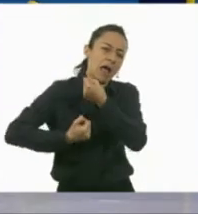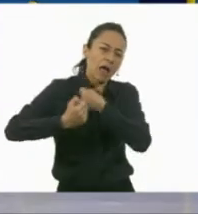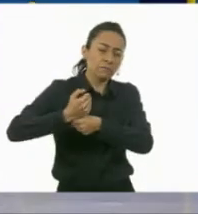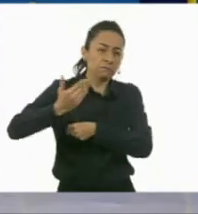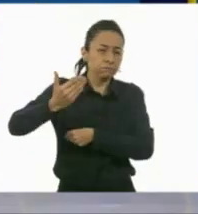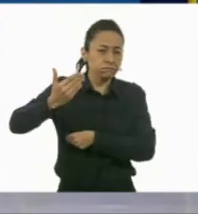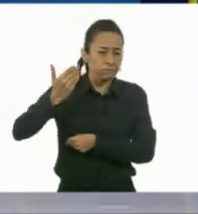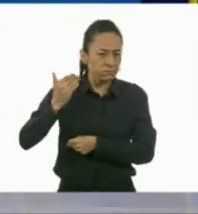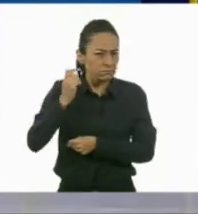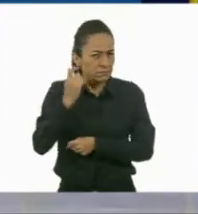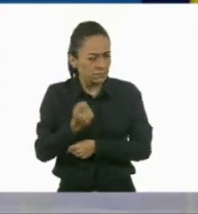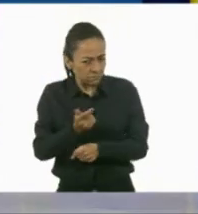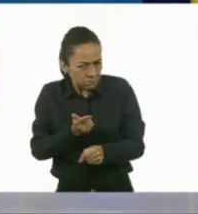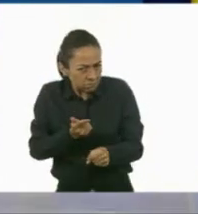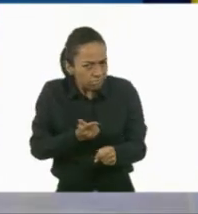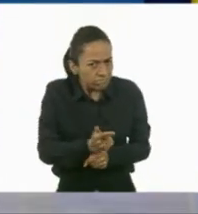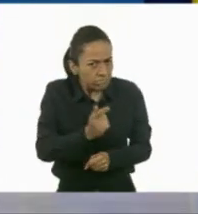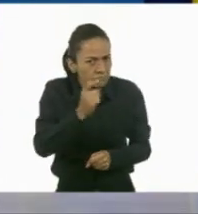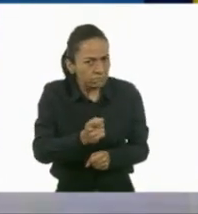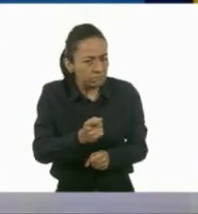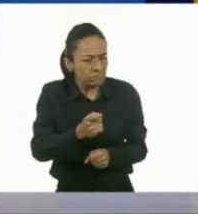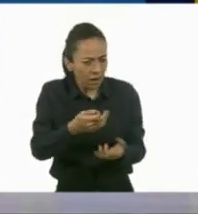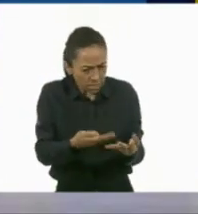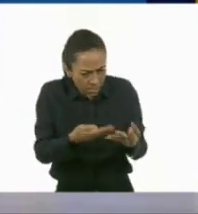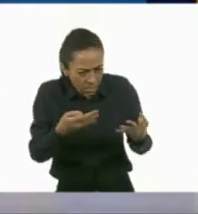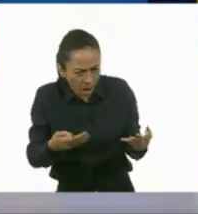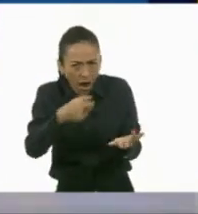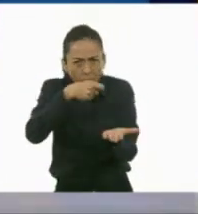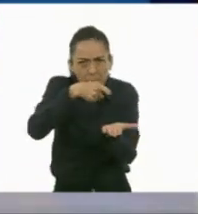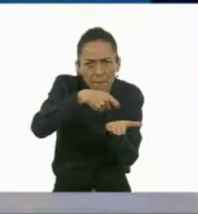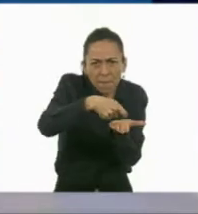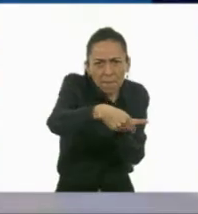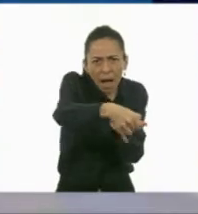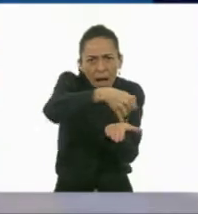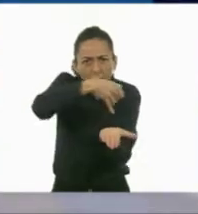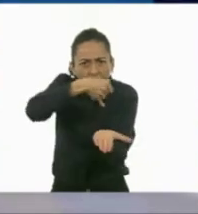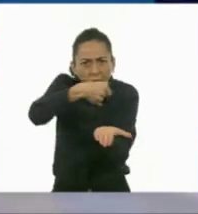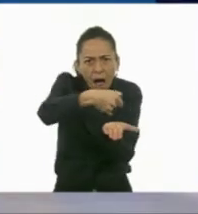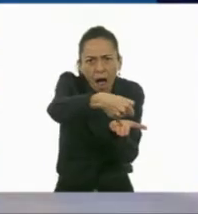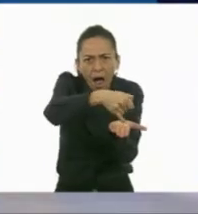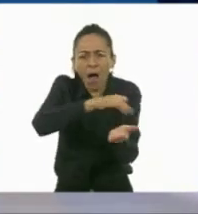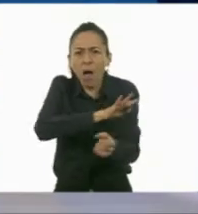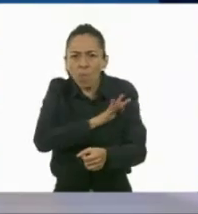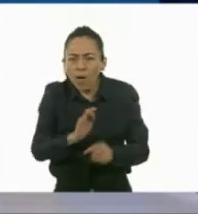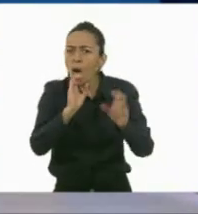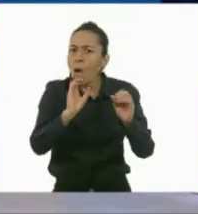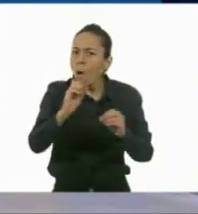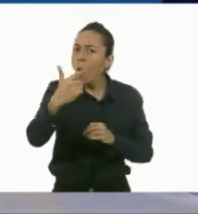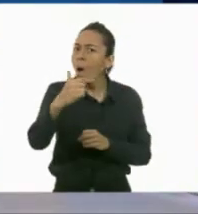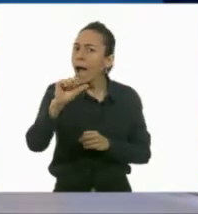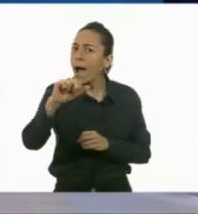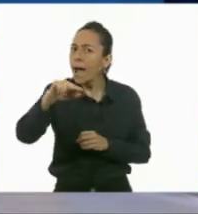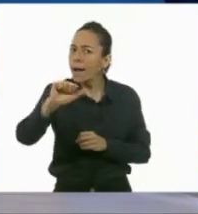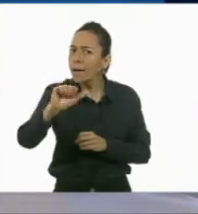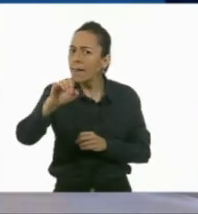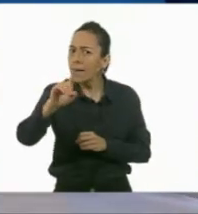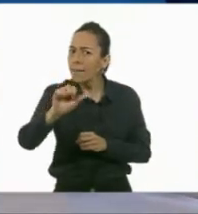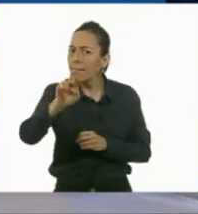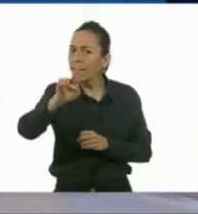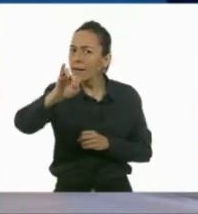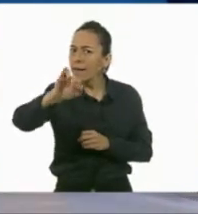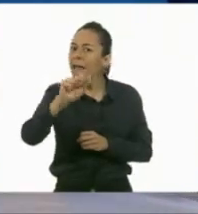cultivar y que se podía hacer ganadería, es decir, pues conservar a los animales y permitir que